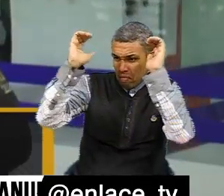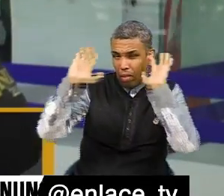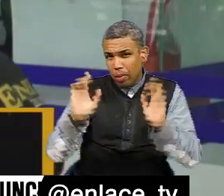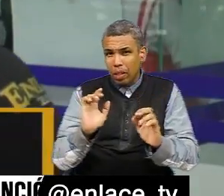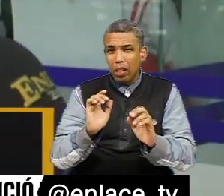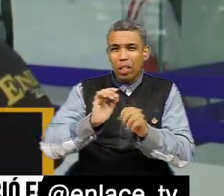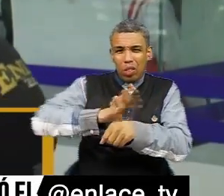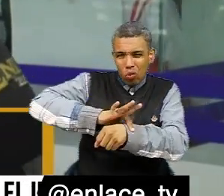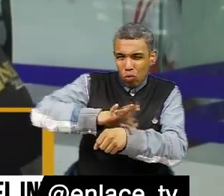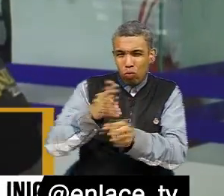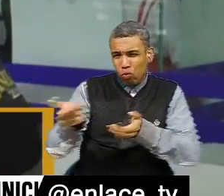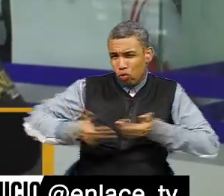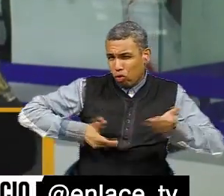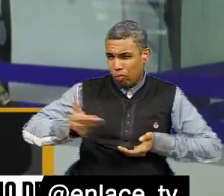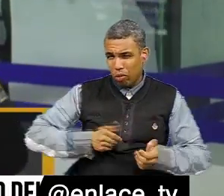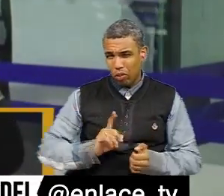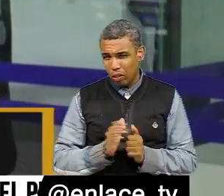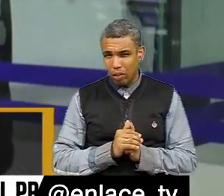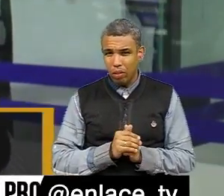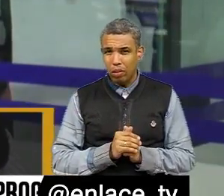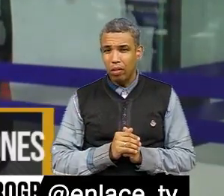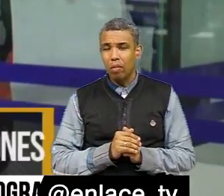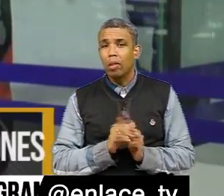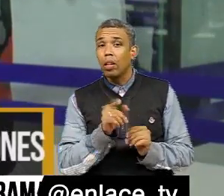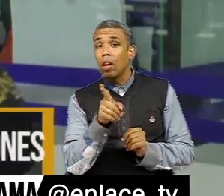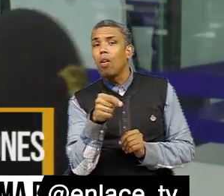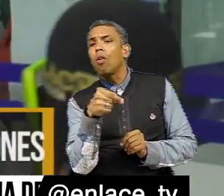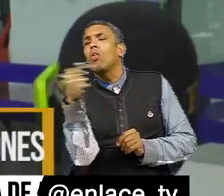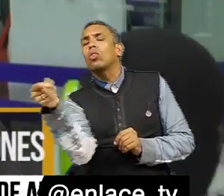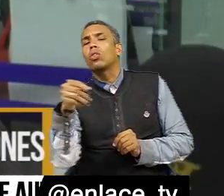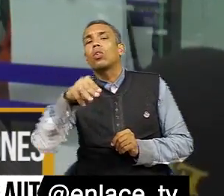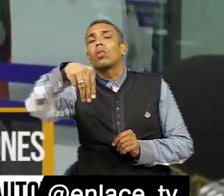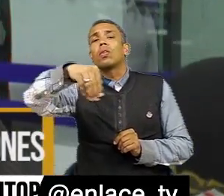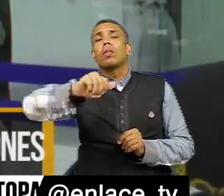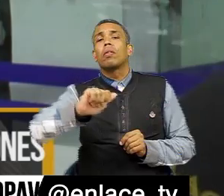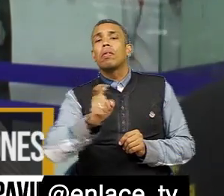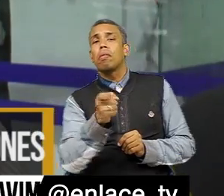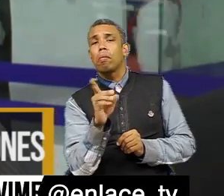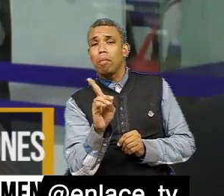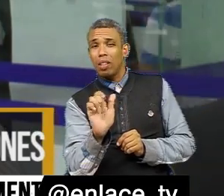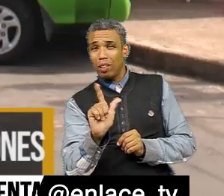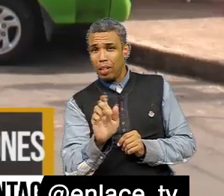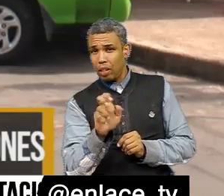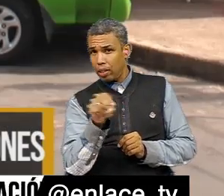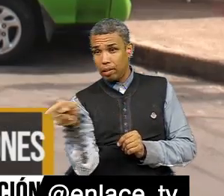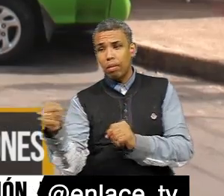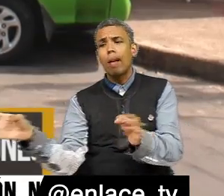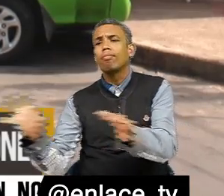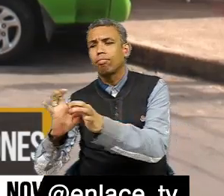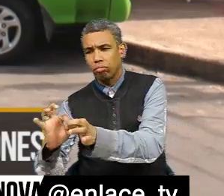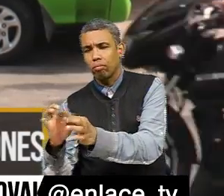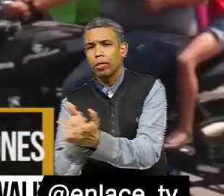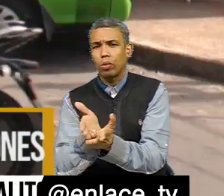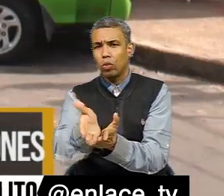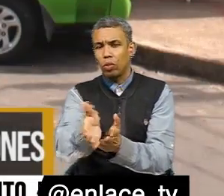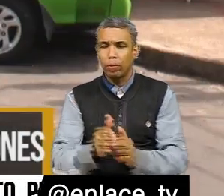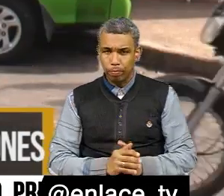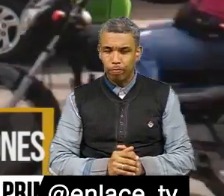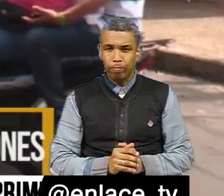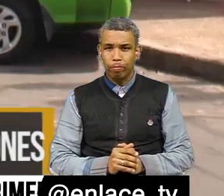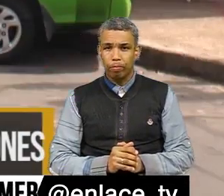que los servicios en la clínica Magdalena están normales para Coomeva. El funcionario afirmó que si bien la red de servicios está garantizada, no les deja de preocupar el